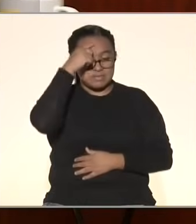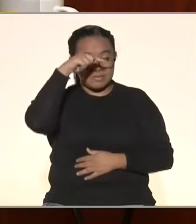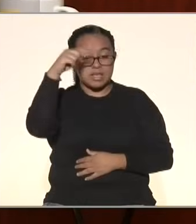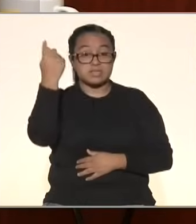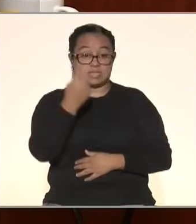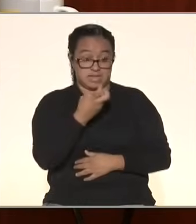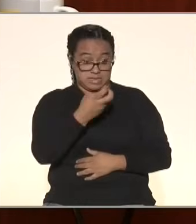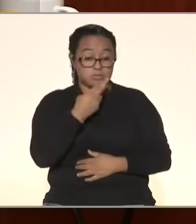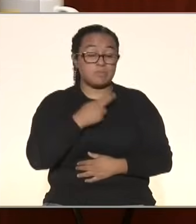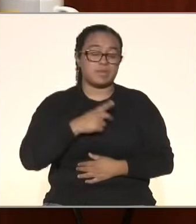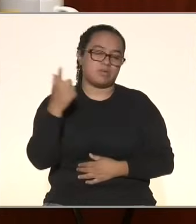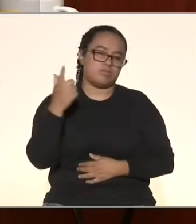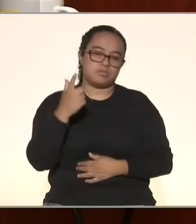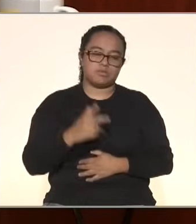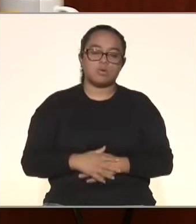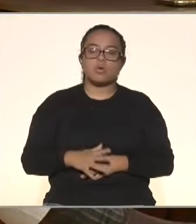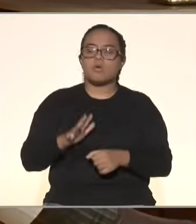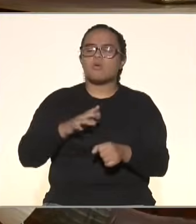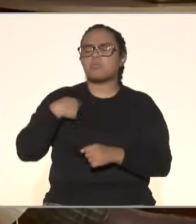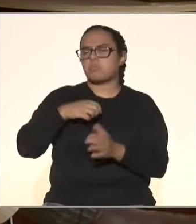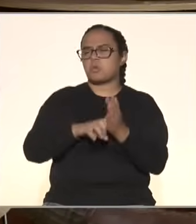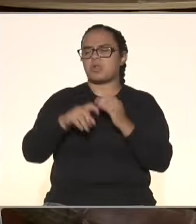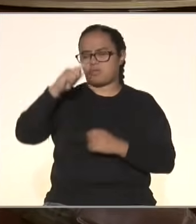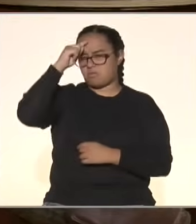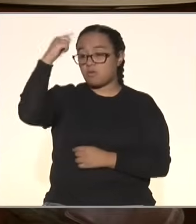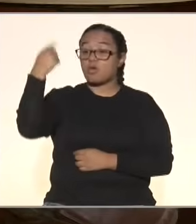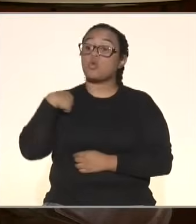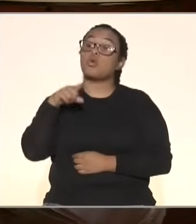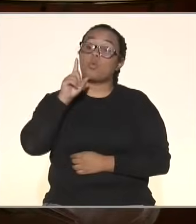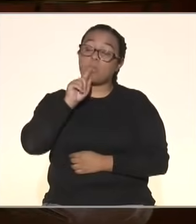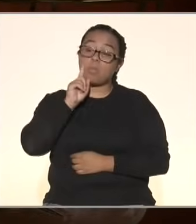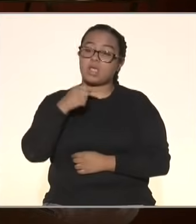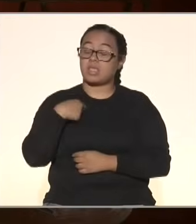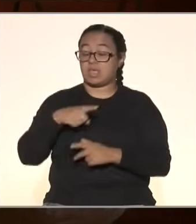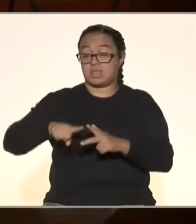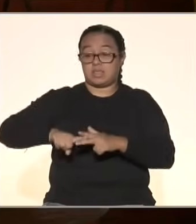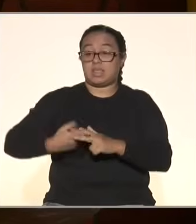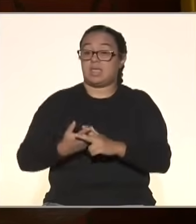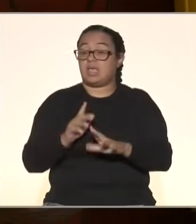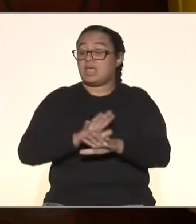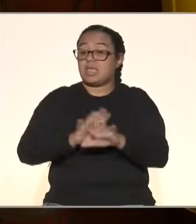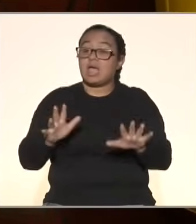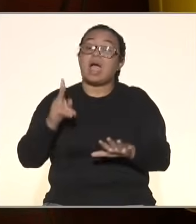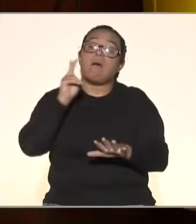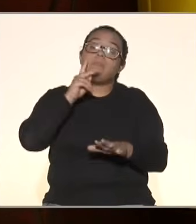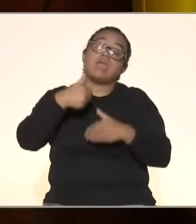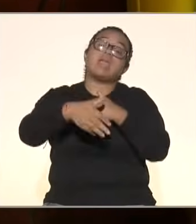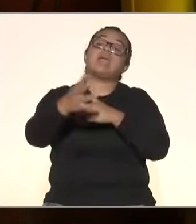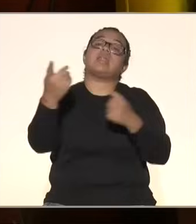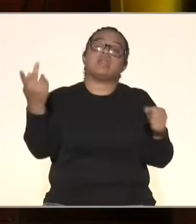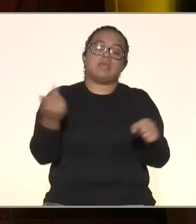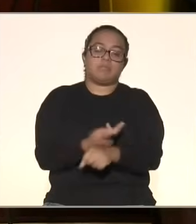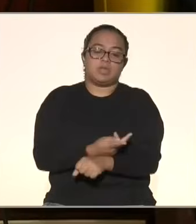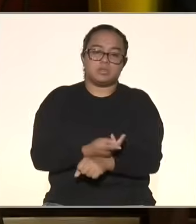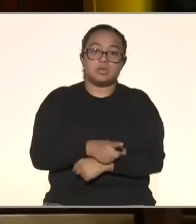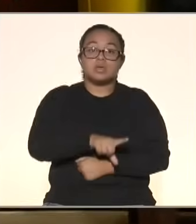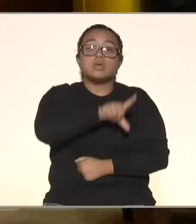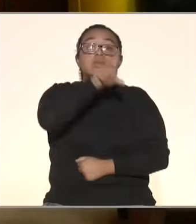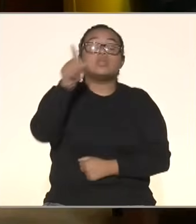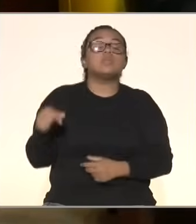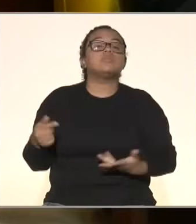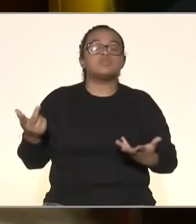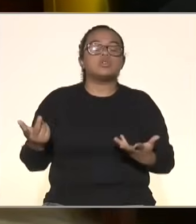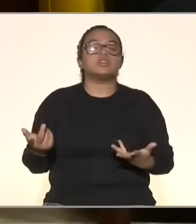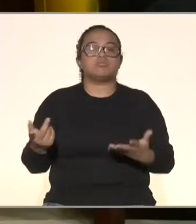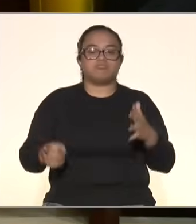no es la mejor. La más fácil sería decir yo mañana inicio y pues a ver cómo me va. Y en efecto, de pronto nos encontramos